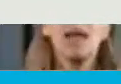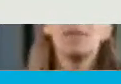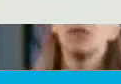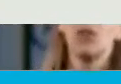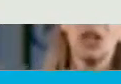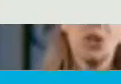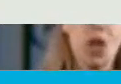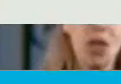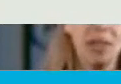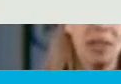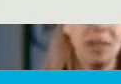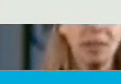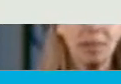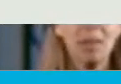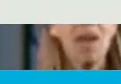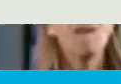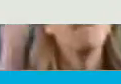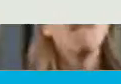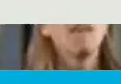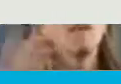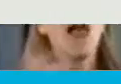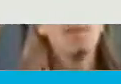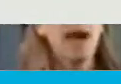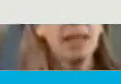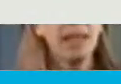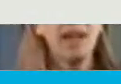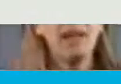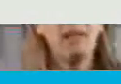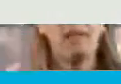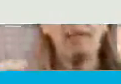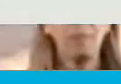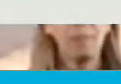todas. ¡Viva la patria!